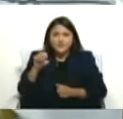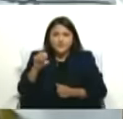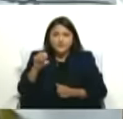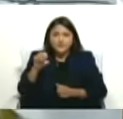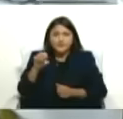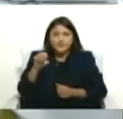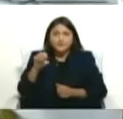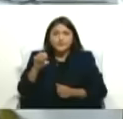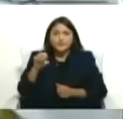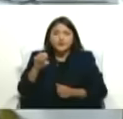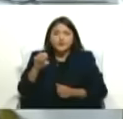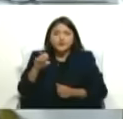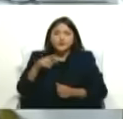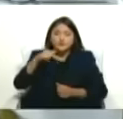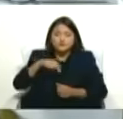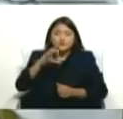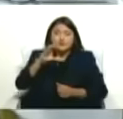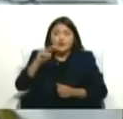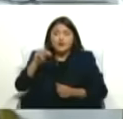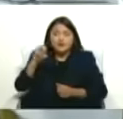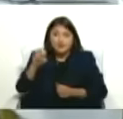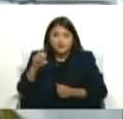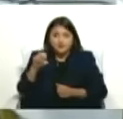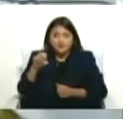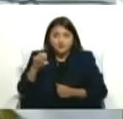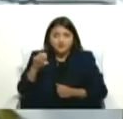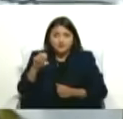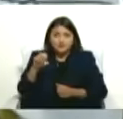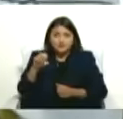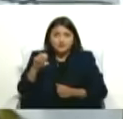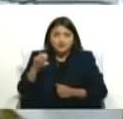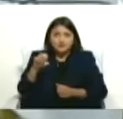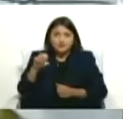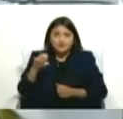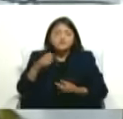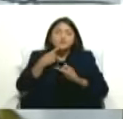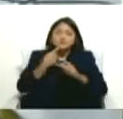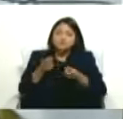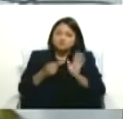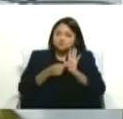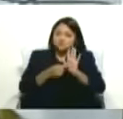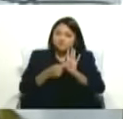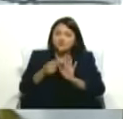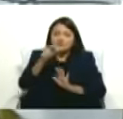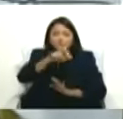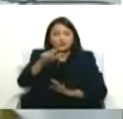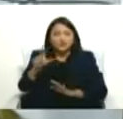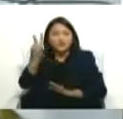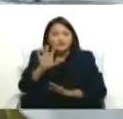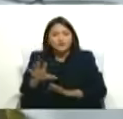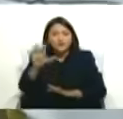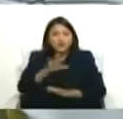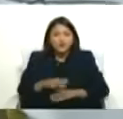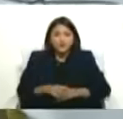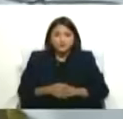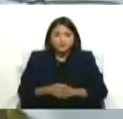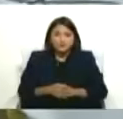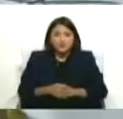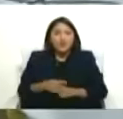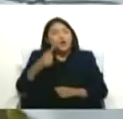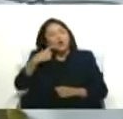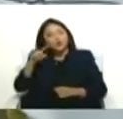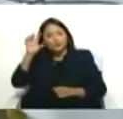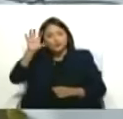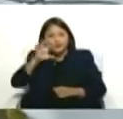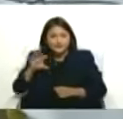El Poder Electoral, Consejo Nacional Electoral, se dirige al pueblo de Venezuela, a la comunidad